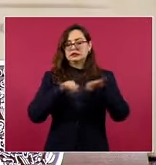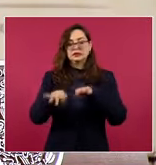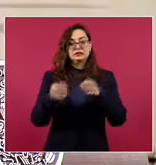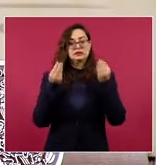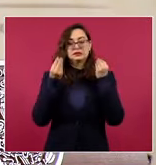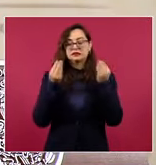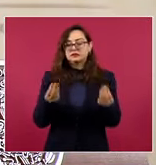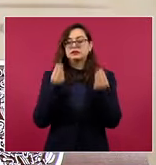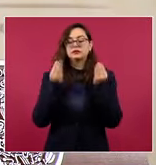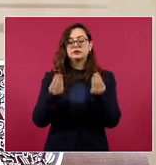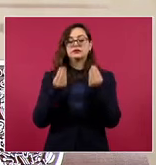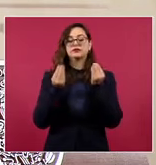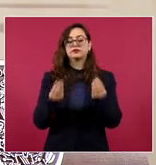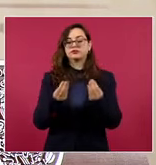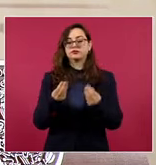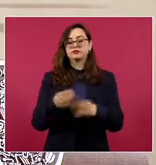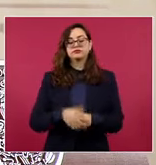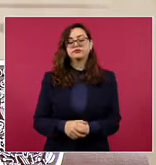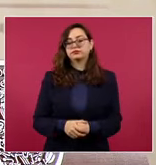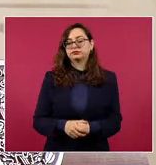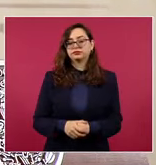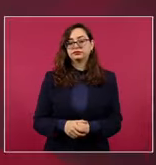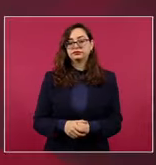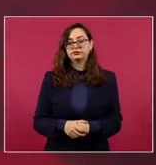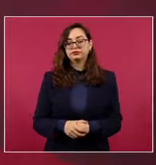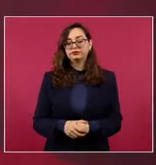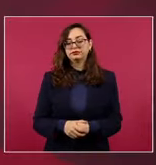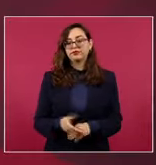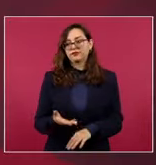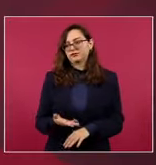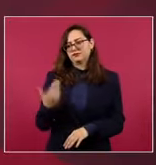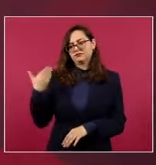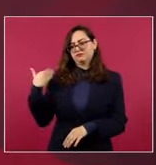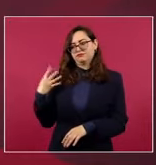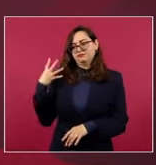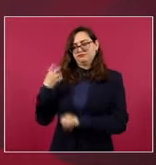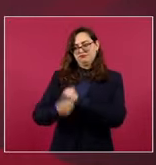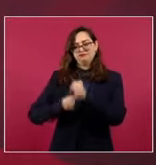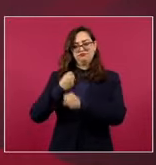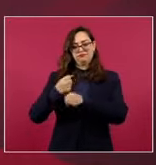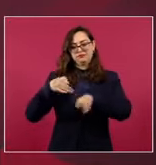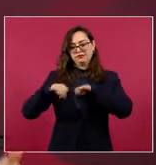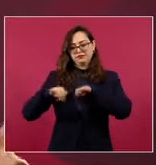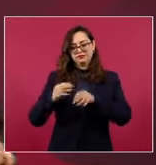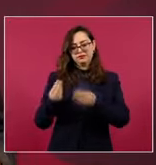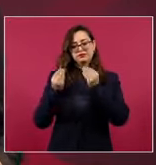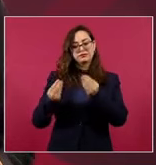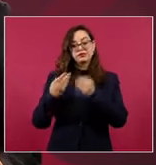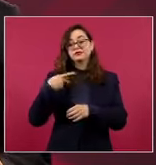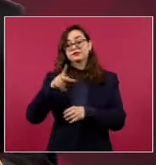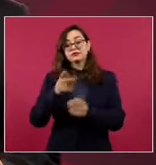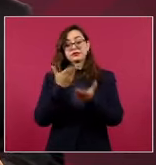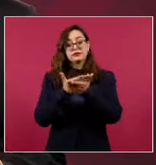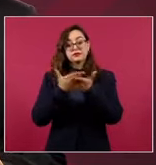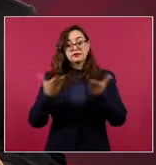como siempre, y ahora tenemos que aplicarnos aún más.